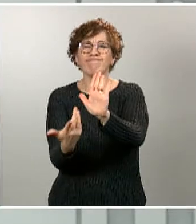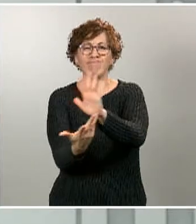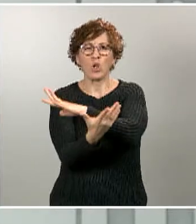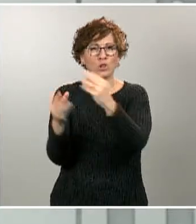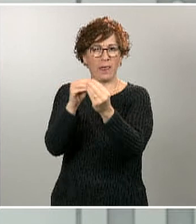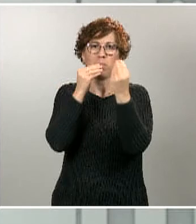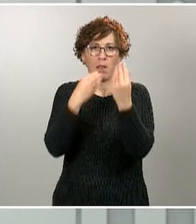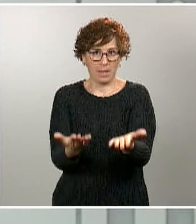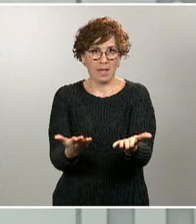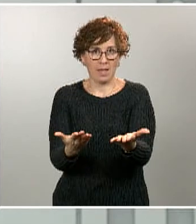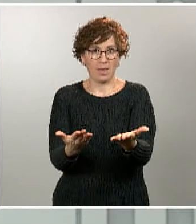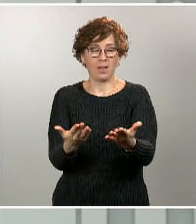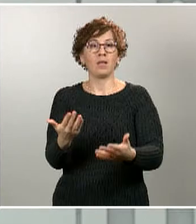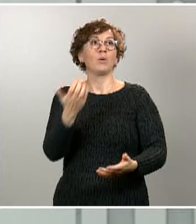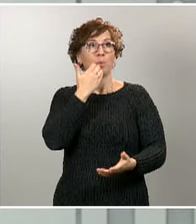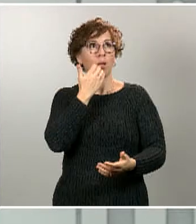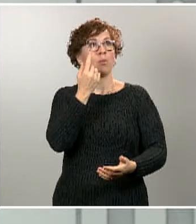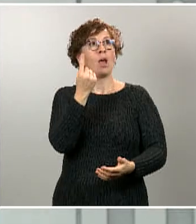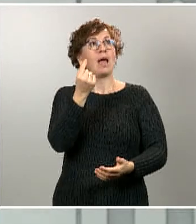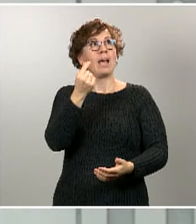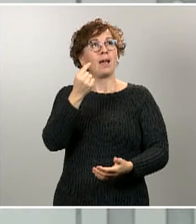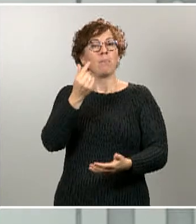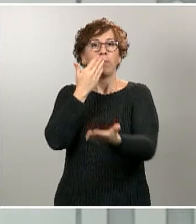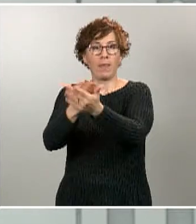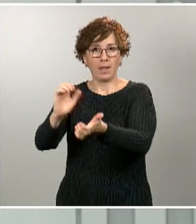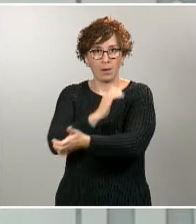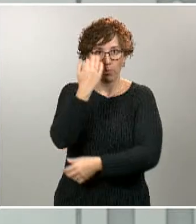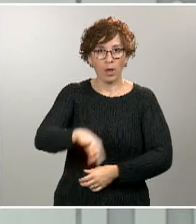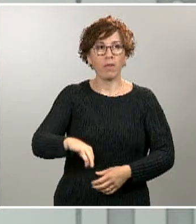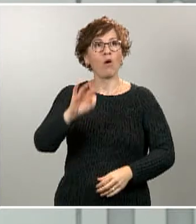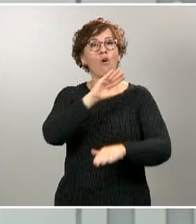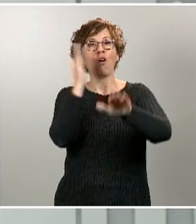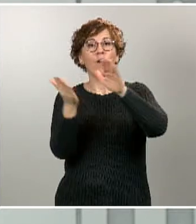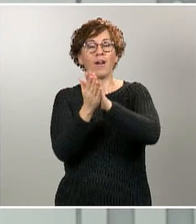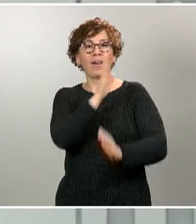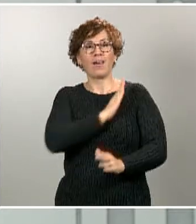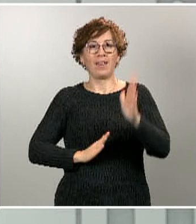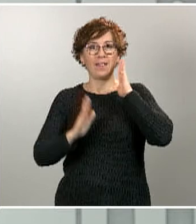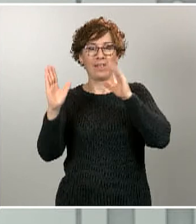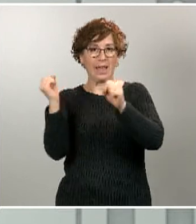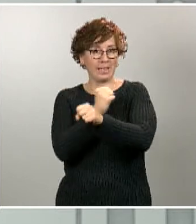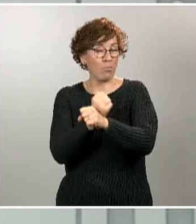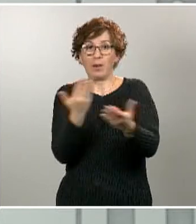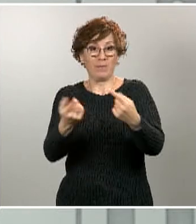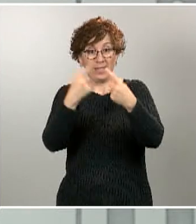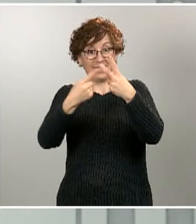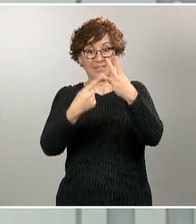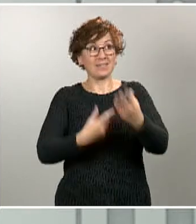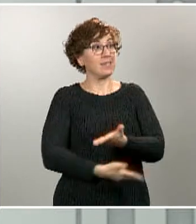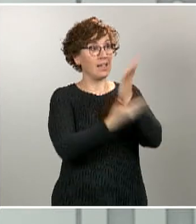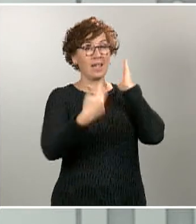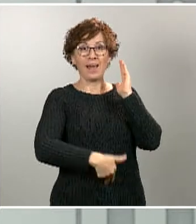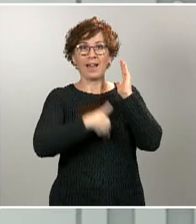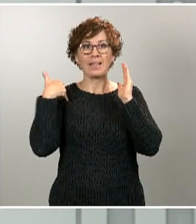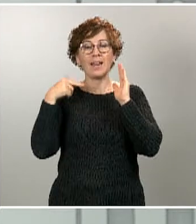la liquidez, de la capacidad de poder acudir a los ERTE o de otras medidas que se han puesto en marcha para el tejido productivo y que tenemos que poner